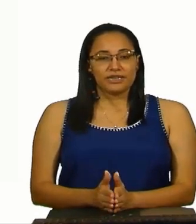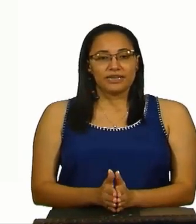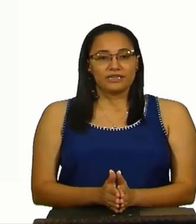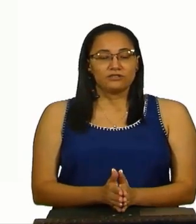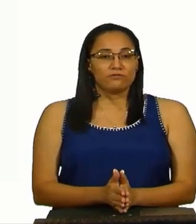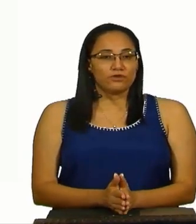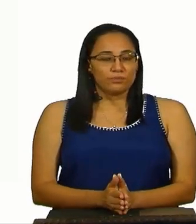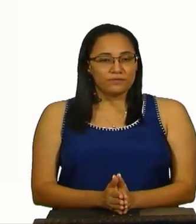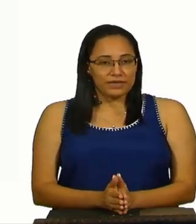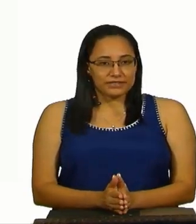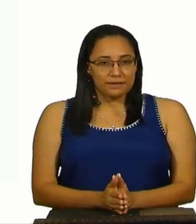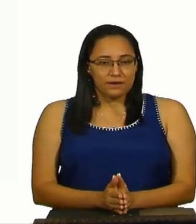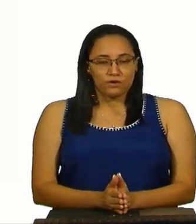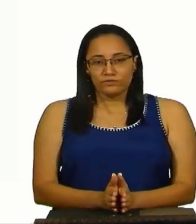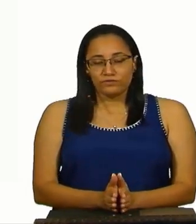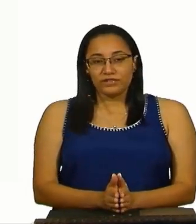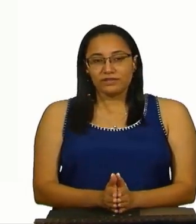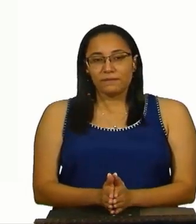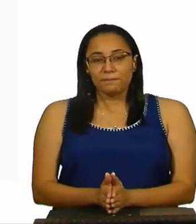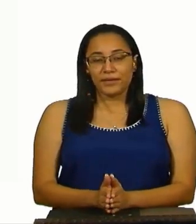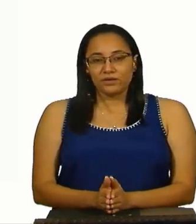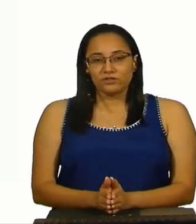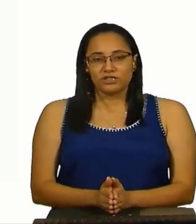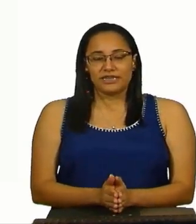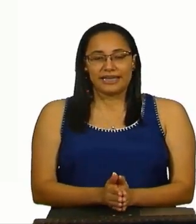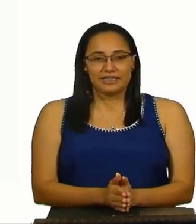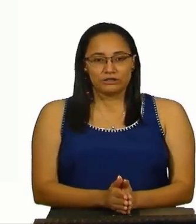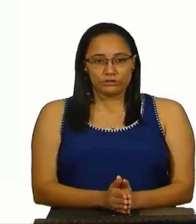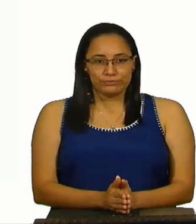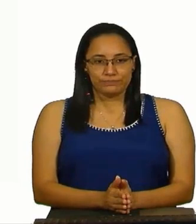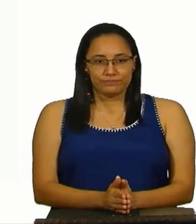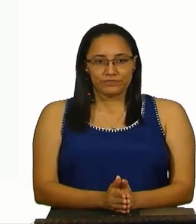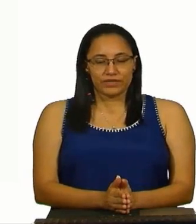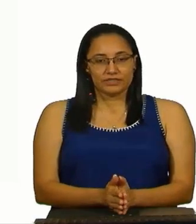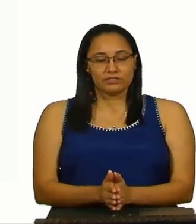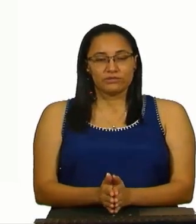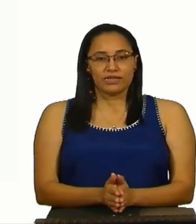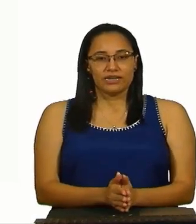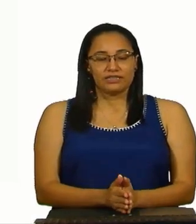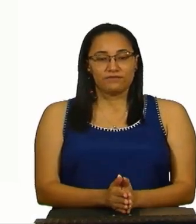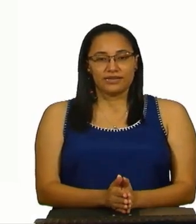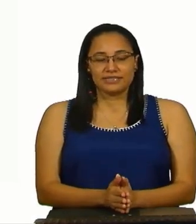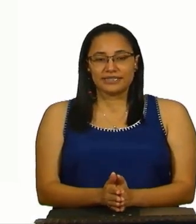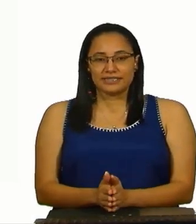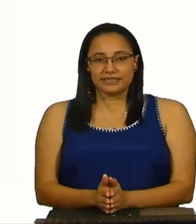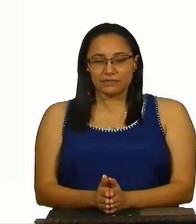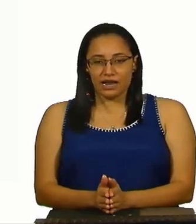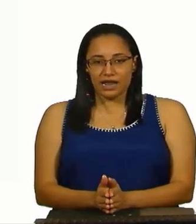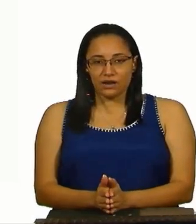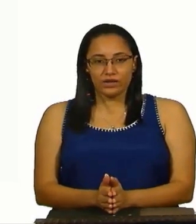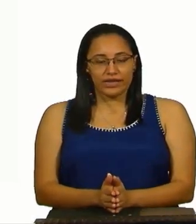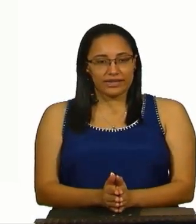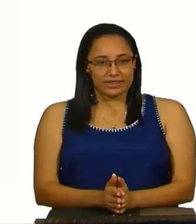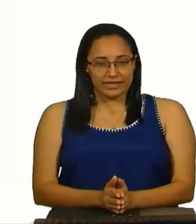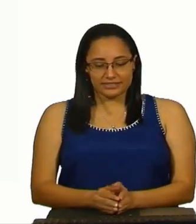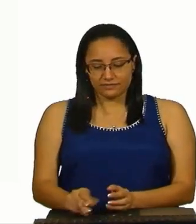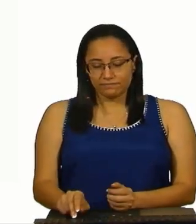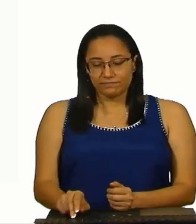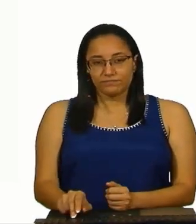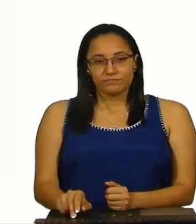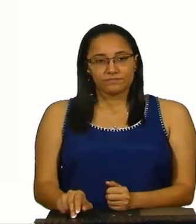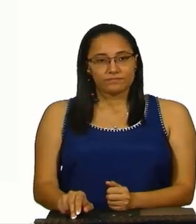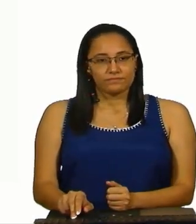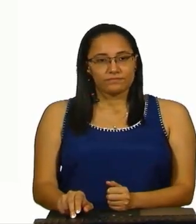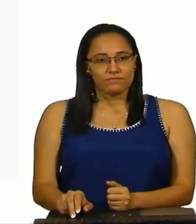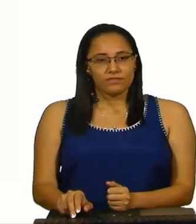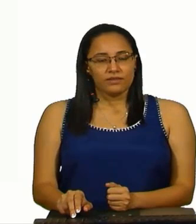verbo, tiene que ir en su forma base o infinitiva, pero sin el to. Esa es una de las diferencias entre allow and let.